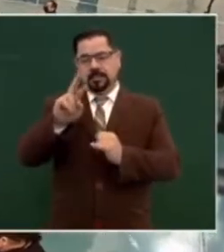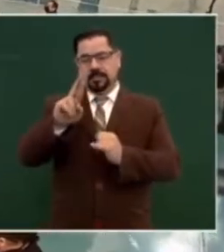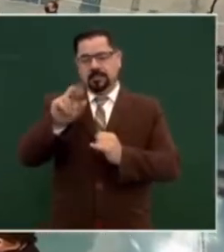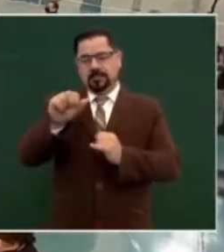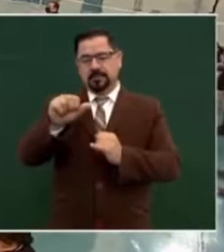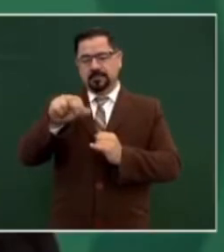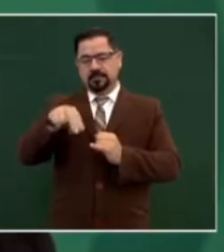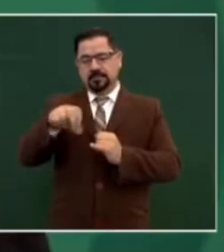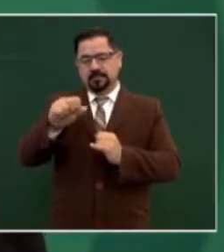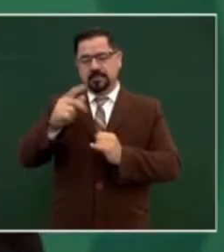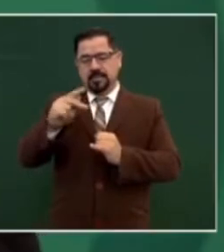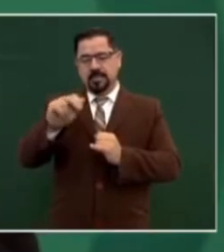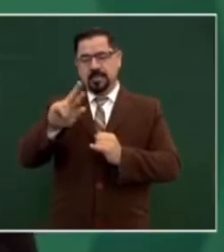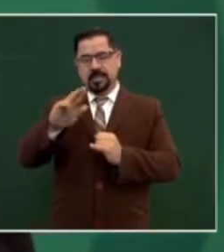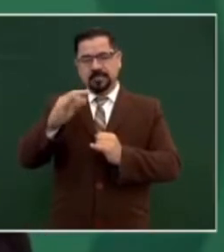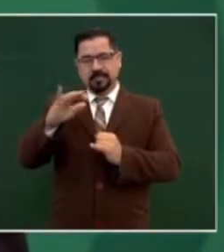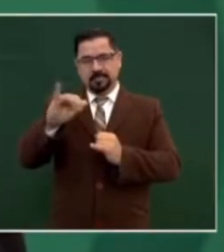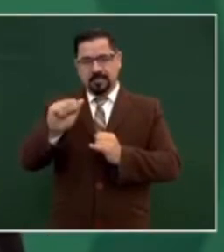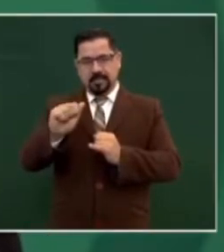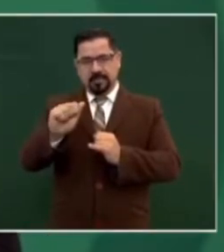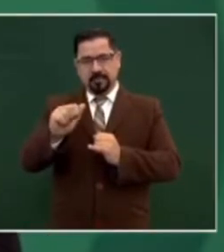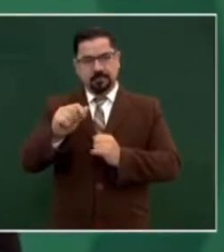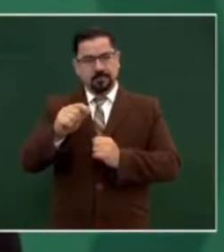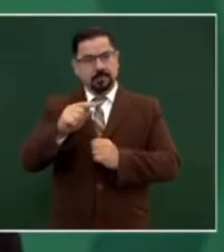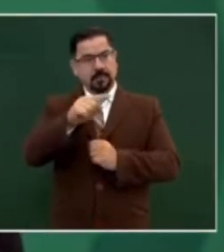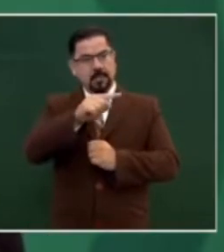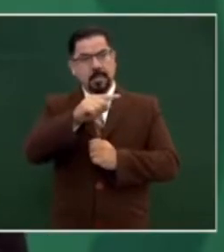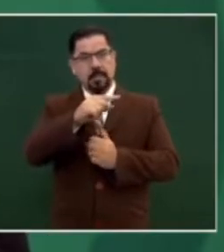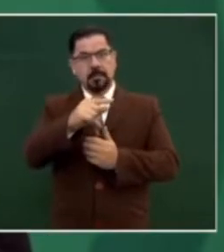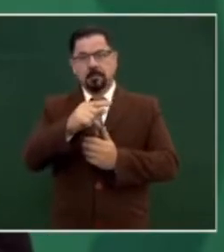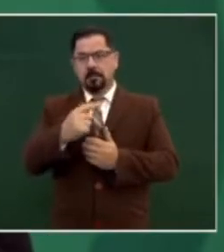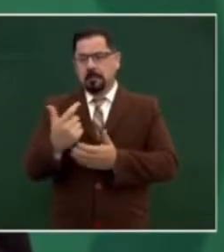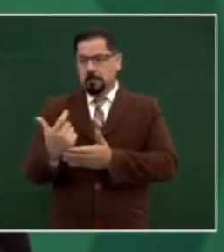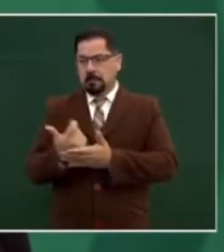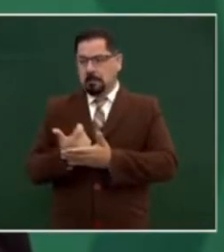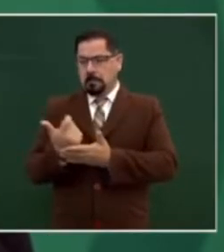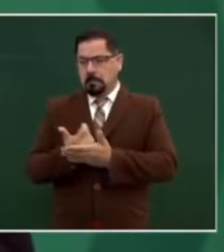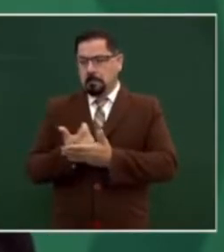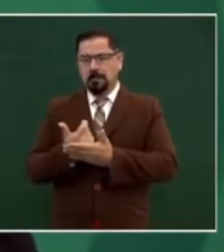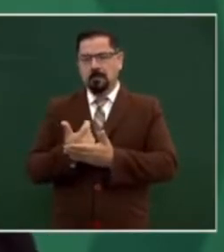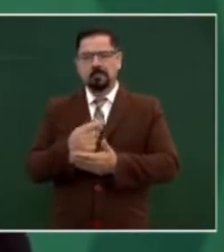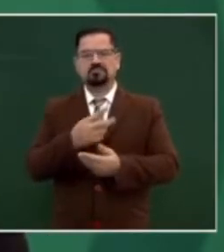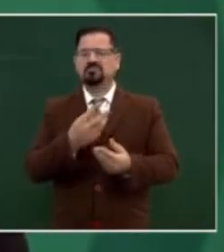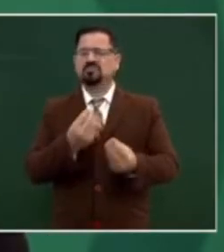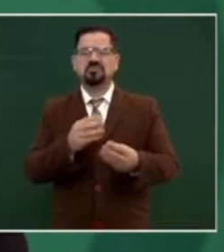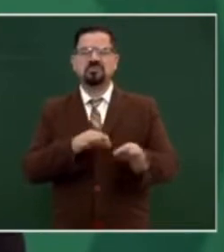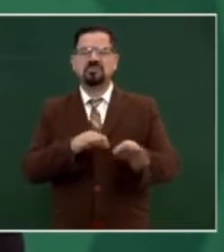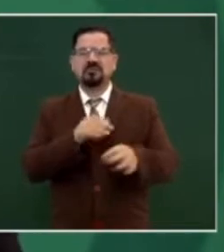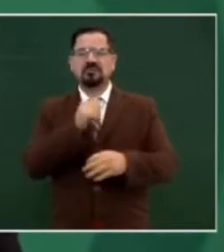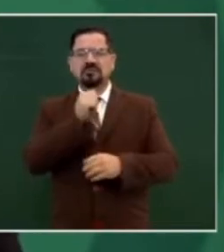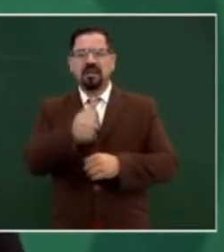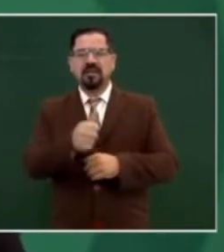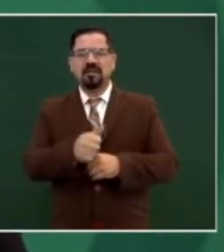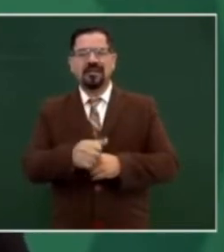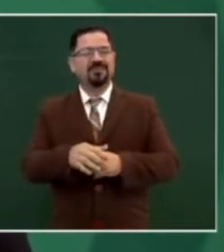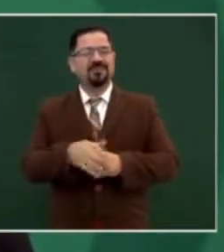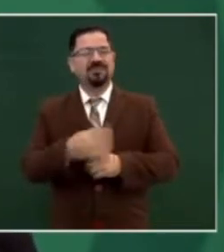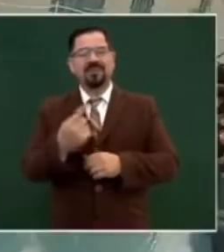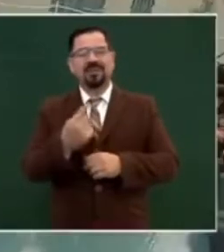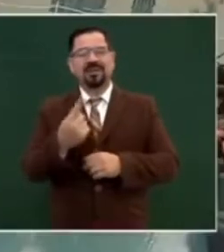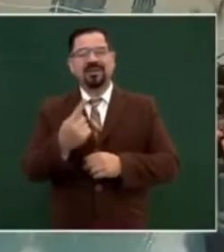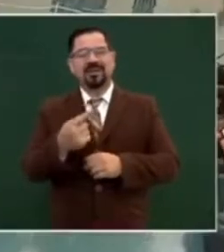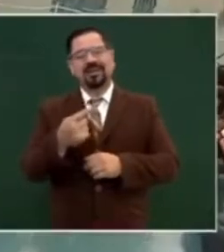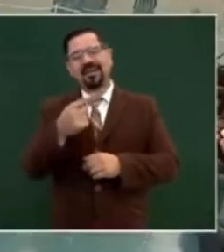que cobran y no hacen mucho que digamos porque fueron de esos aparatos que crearon